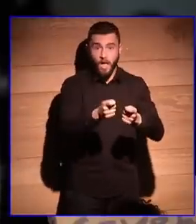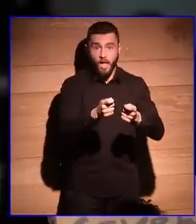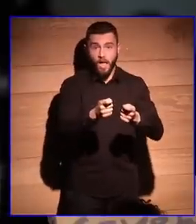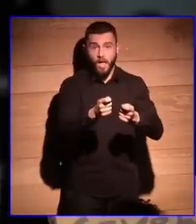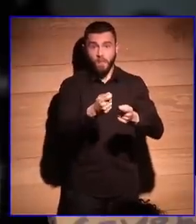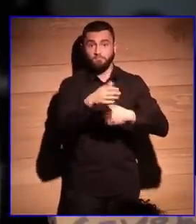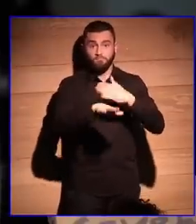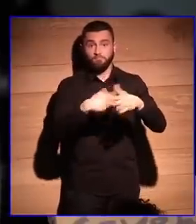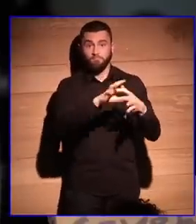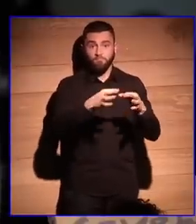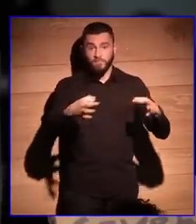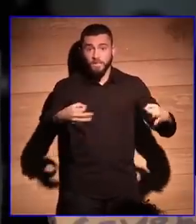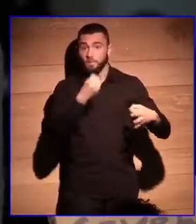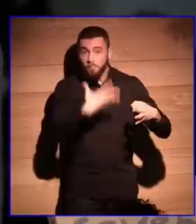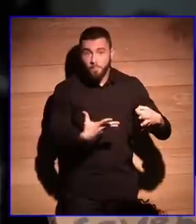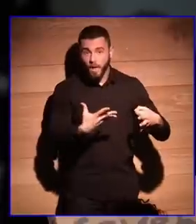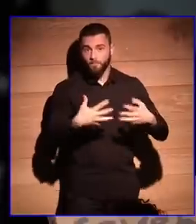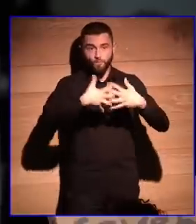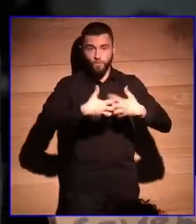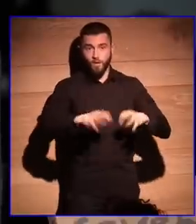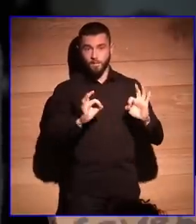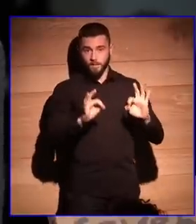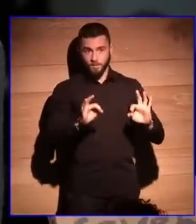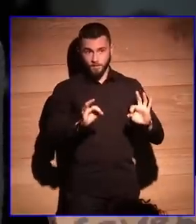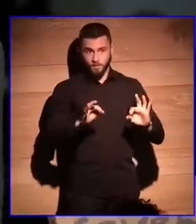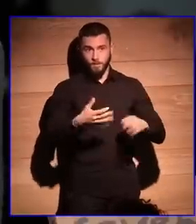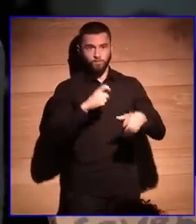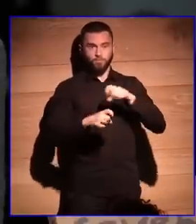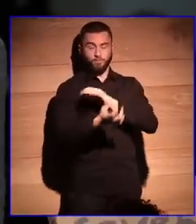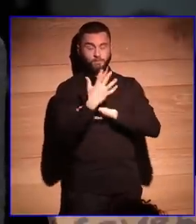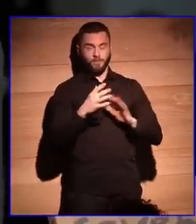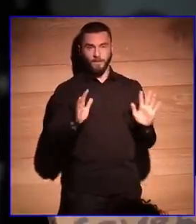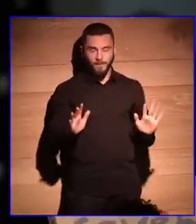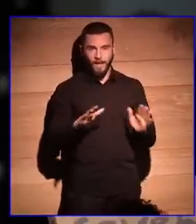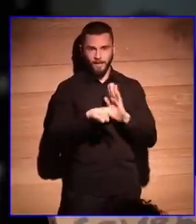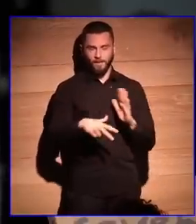funciona, tampoco es matemática pura. Pero en fin, volvemos a aparecer radio de tarde.